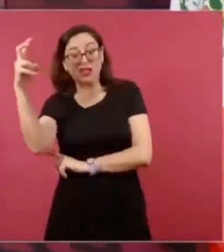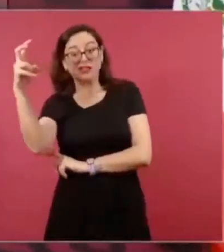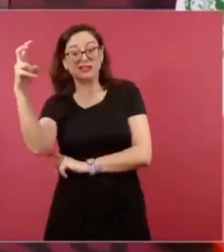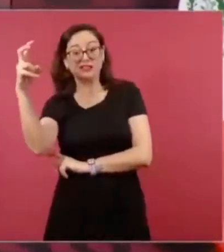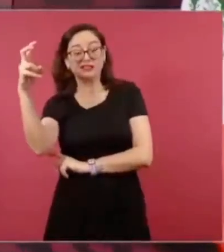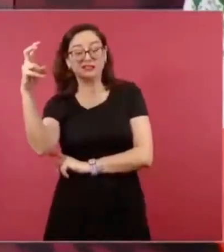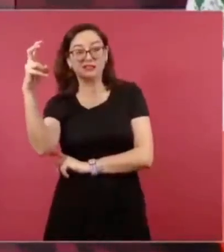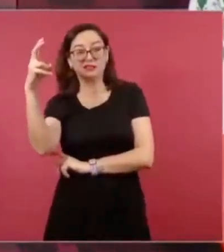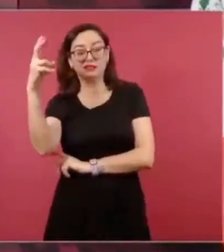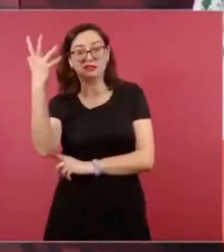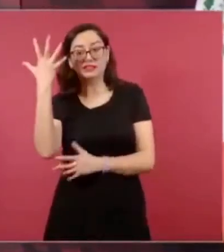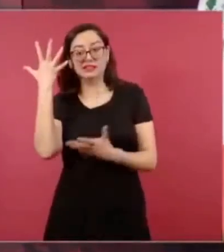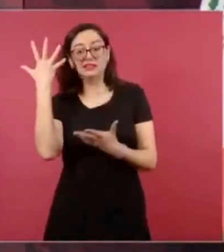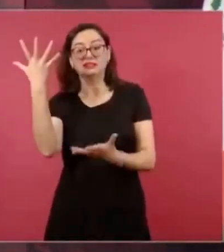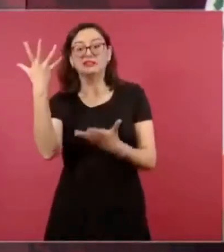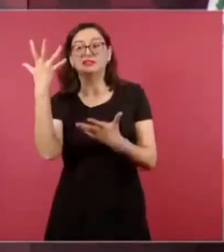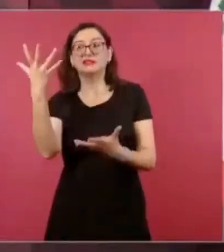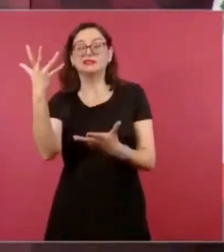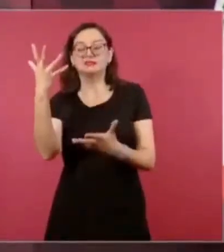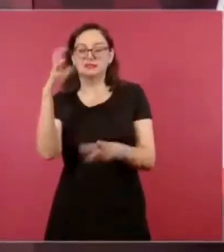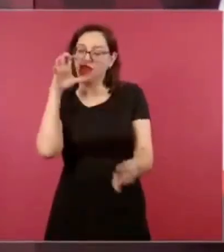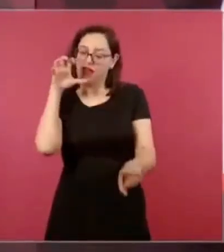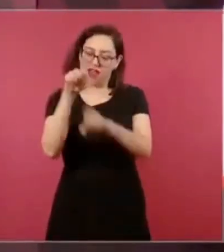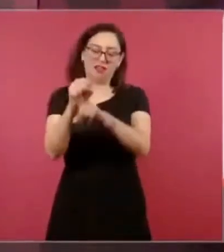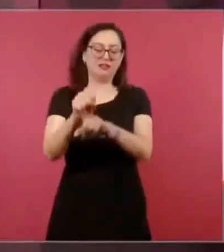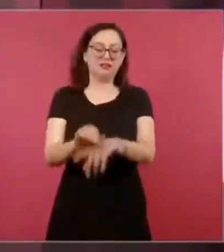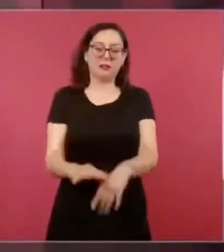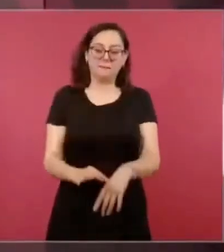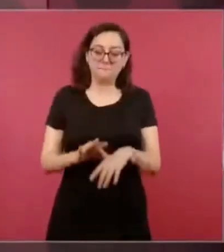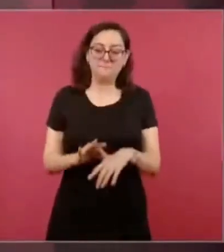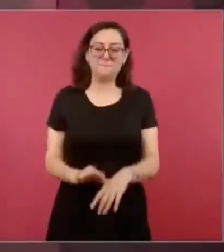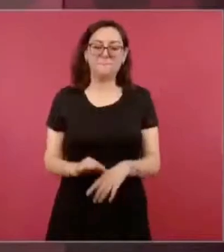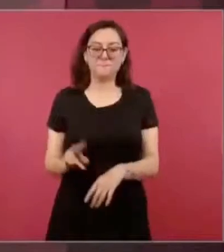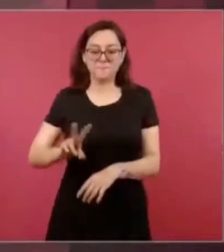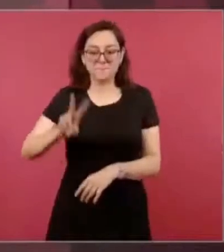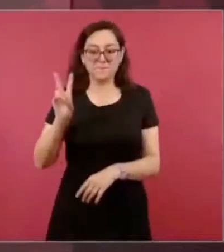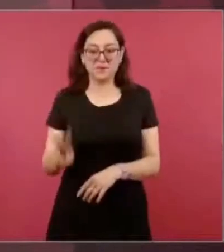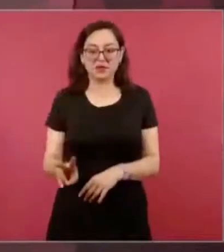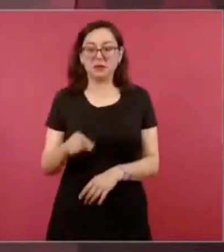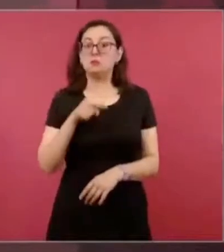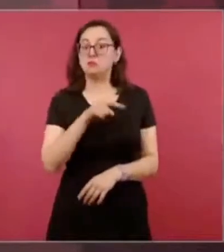esa utopía se convierta en realidad. Pero increíble,